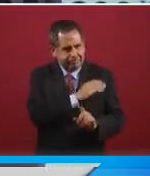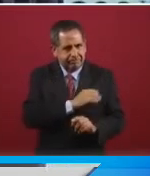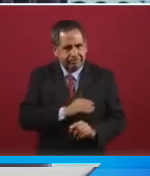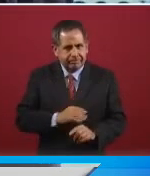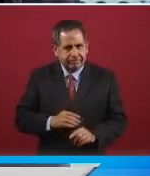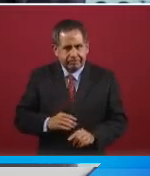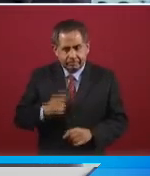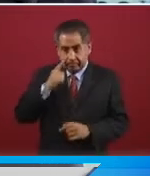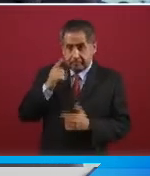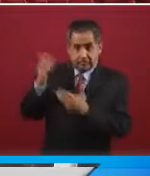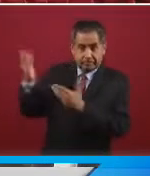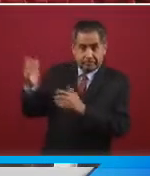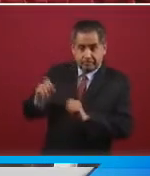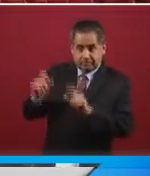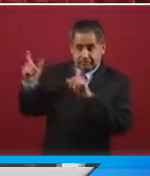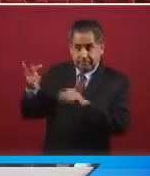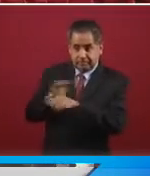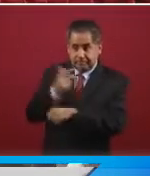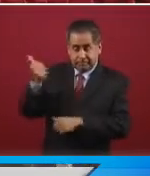Entonces, miren lo que pasaba,